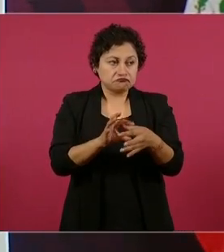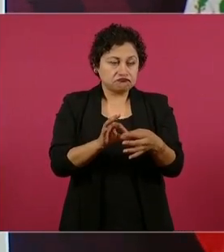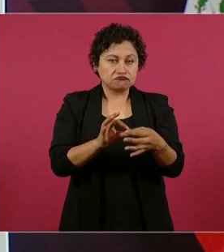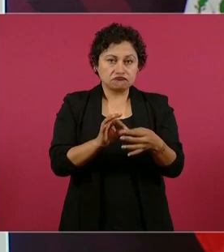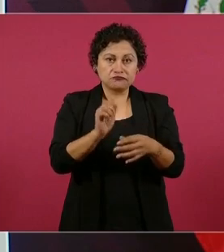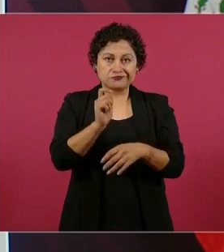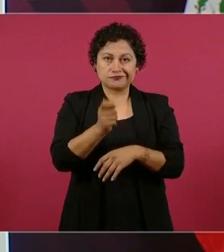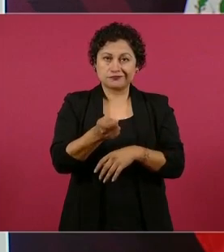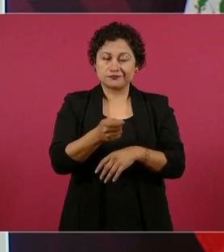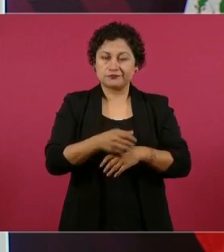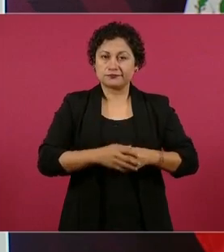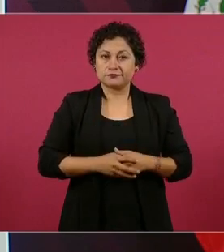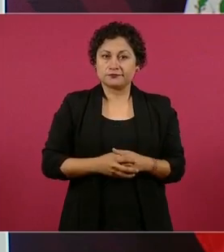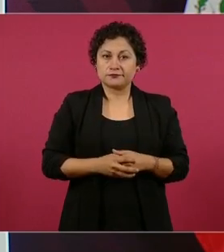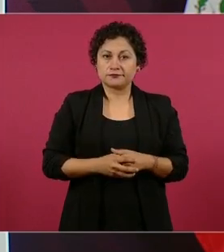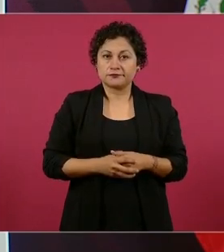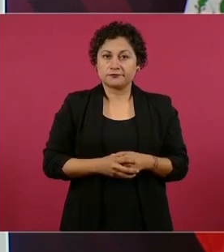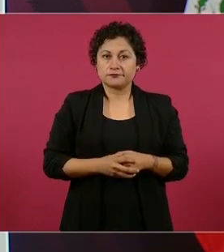O